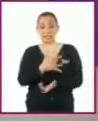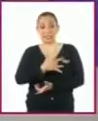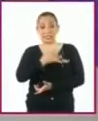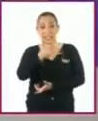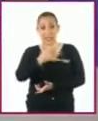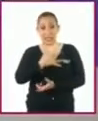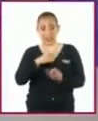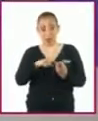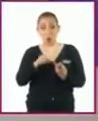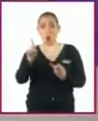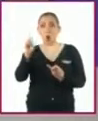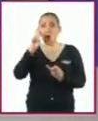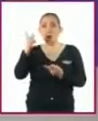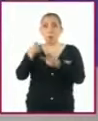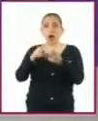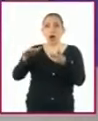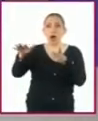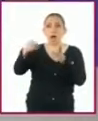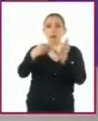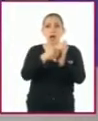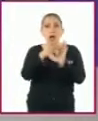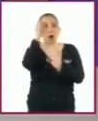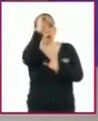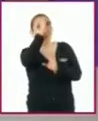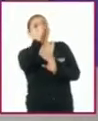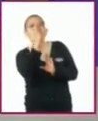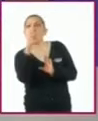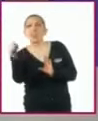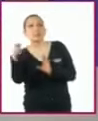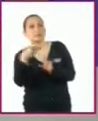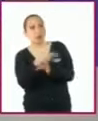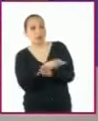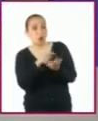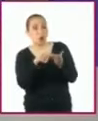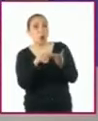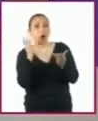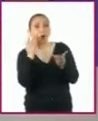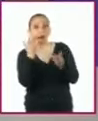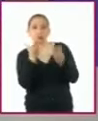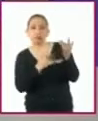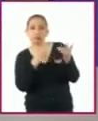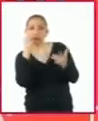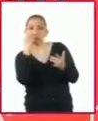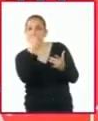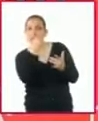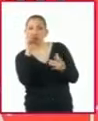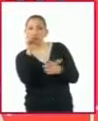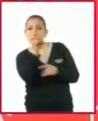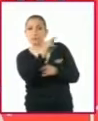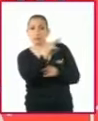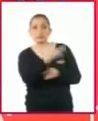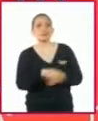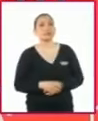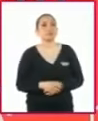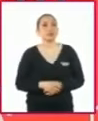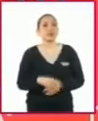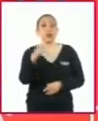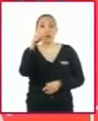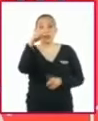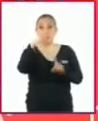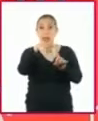sentimos, lo que acontece, las opiniones sobre esos eventos o la percepción de los mismos. Bueno, el reto